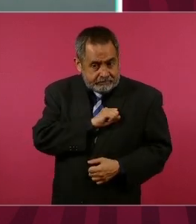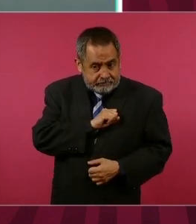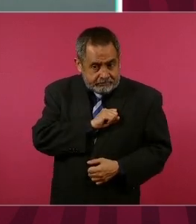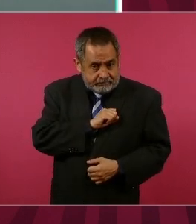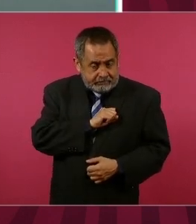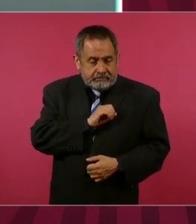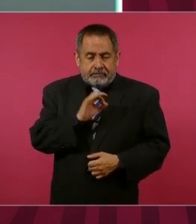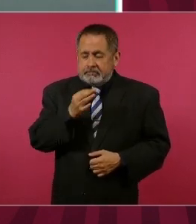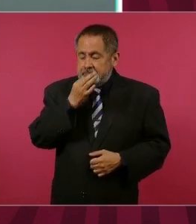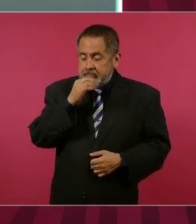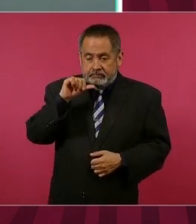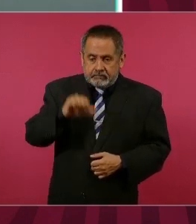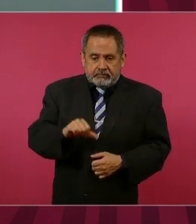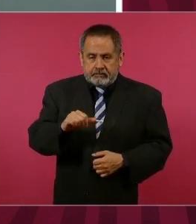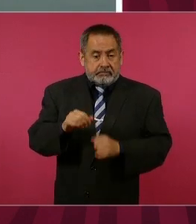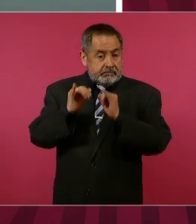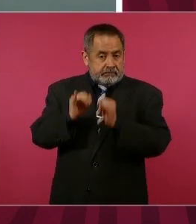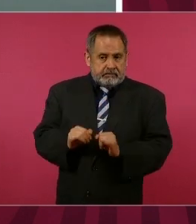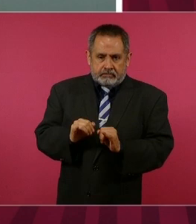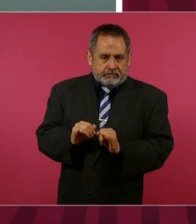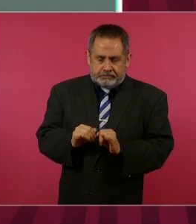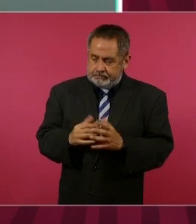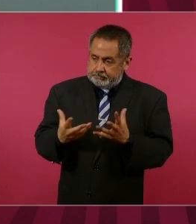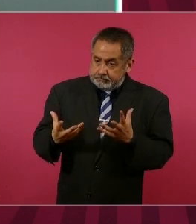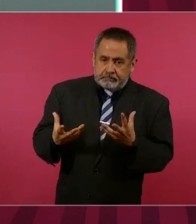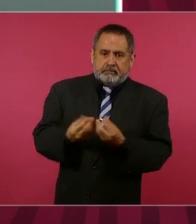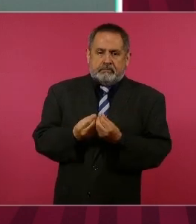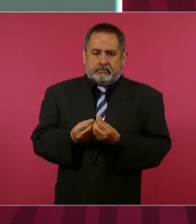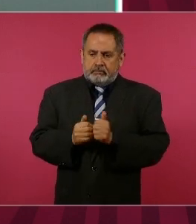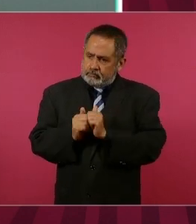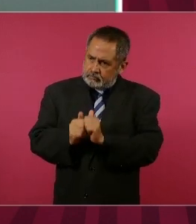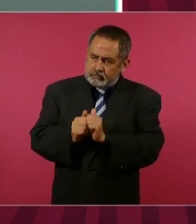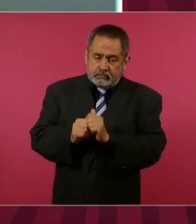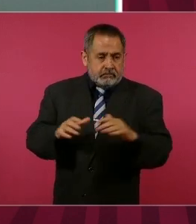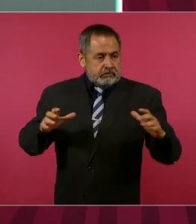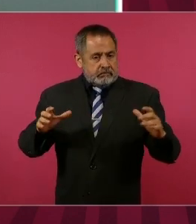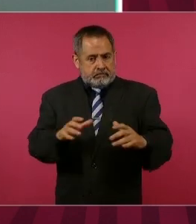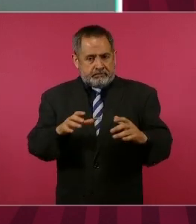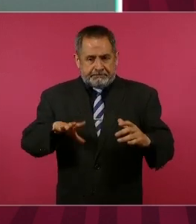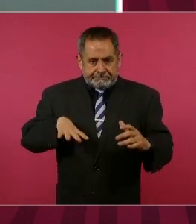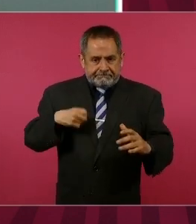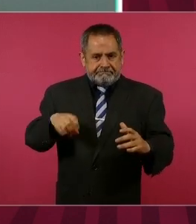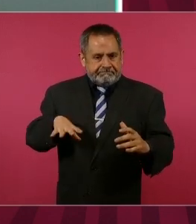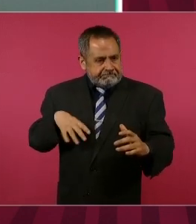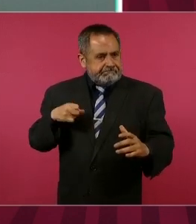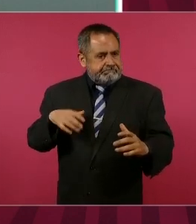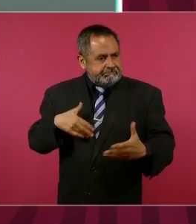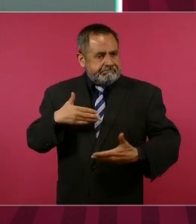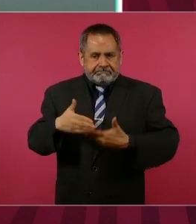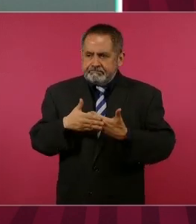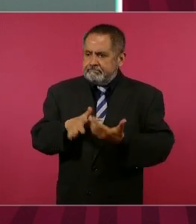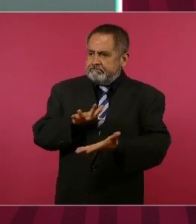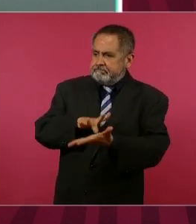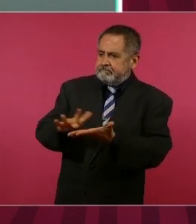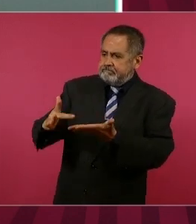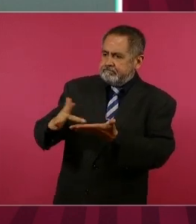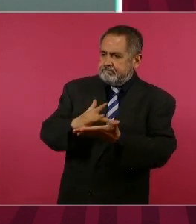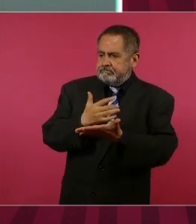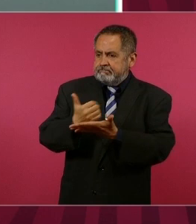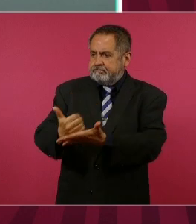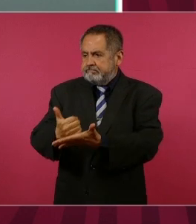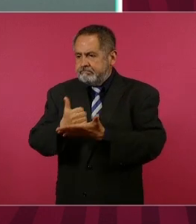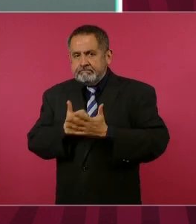se logra de manera individual, sino a través del esfuerzo colectivo en la que la ciudadanía